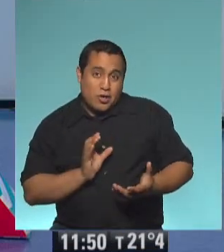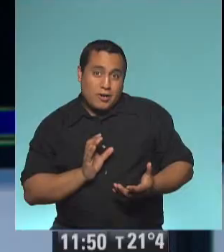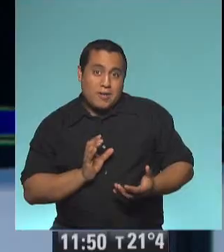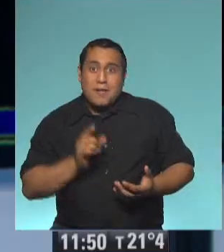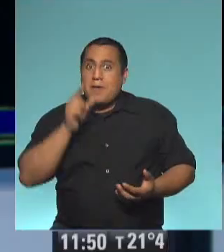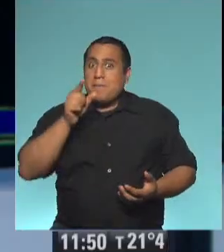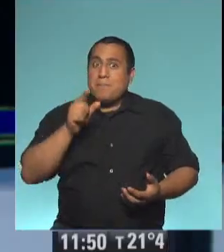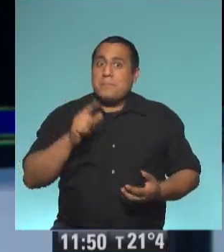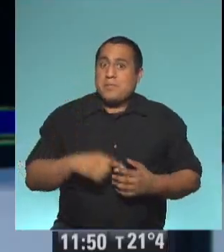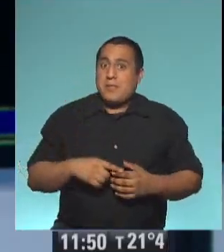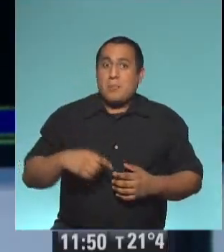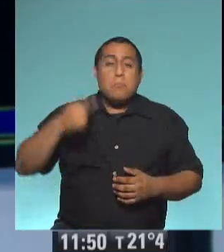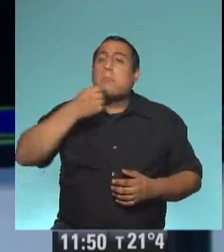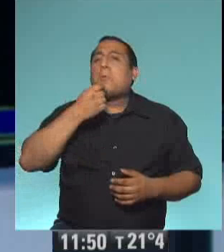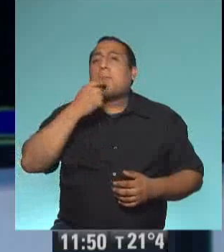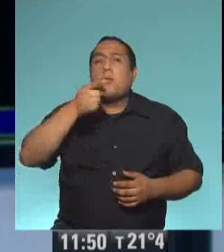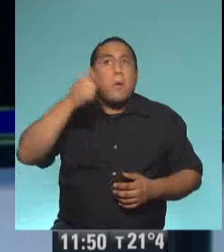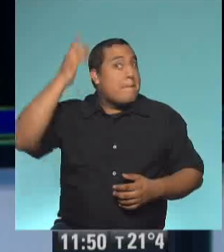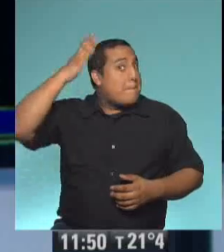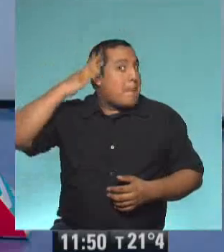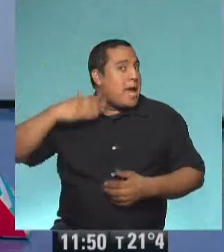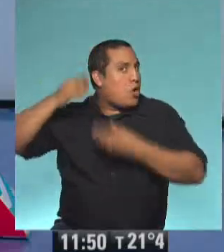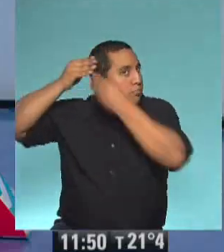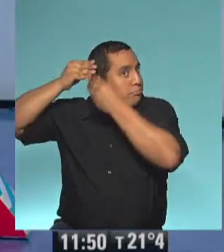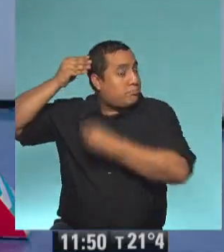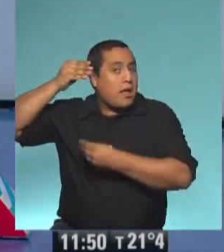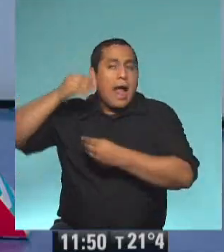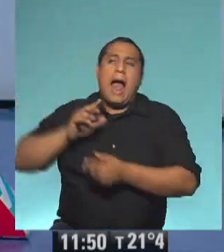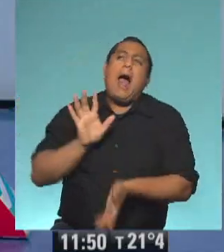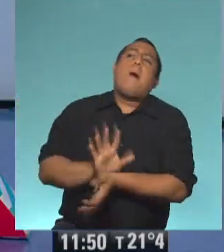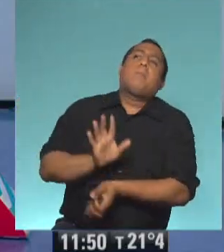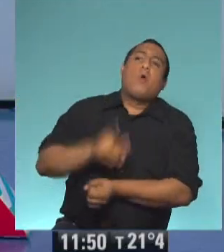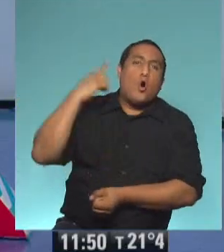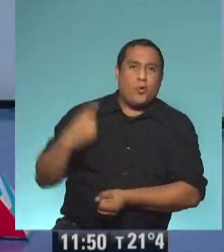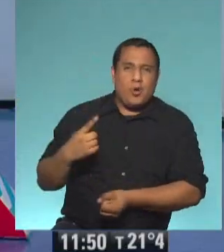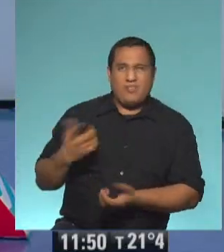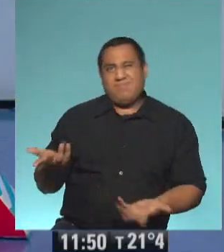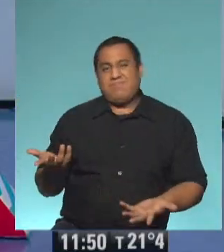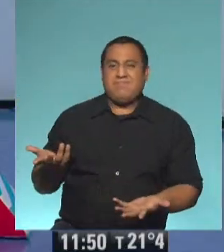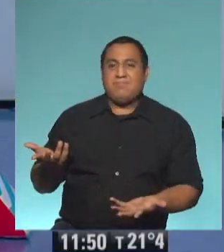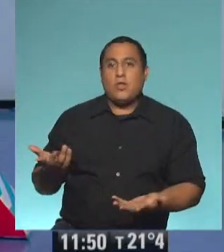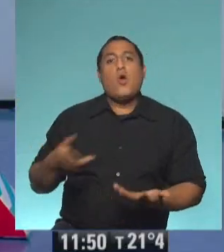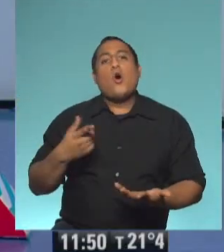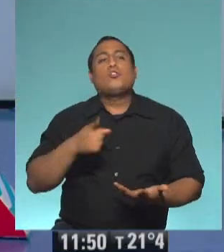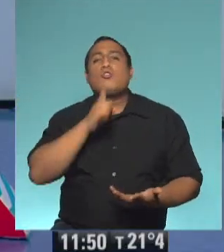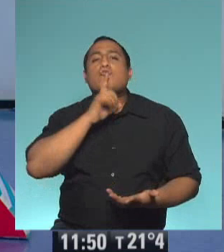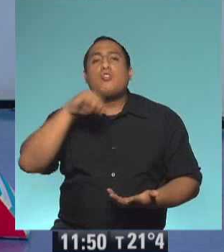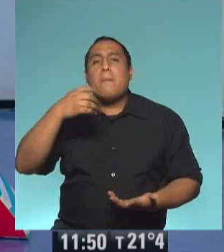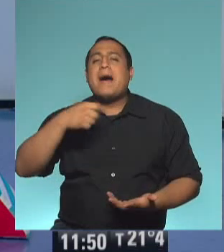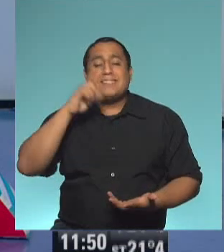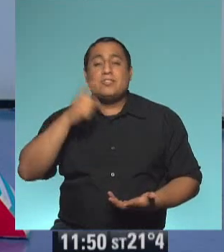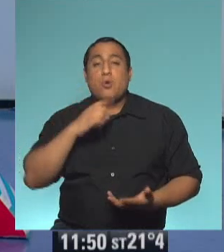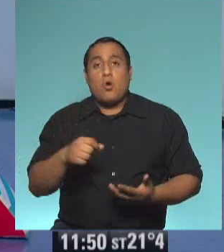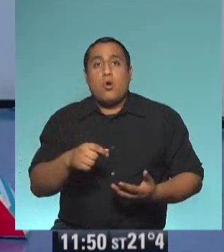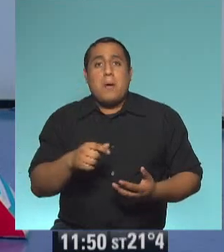pelo tan lacio, te digo el Rulo. Mirá. O como tu perro, viste, que se llamaba Tomasito. Tomasito, pero en realidad era un perro gigante. Pasa mucho eso.